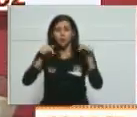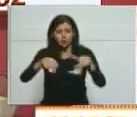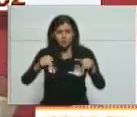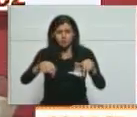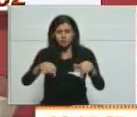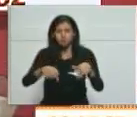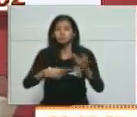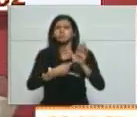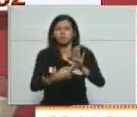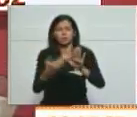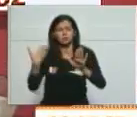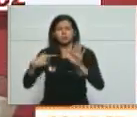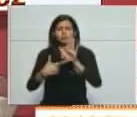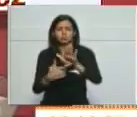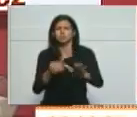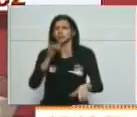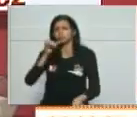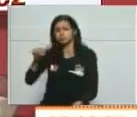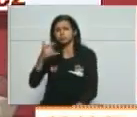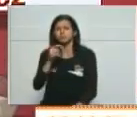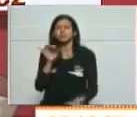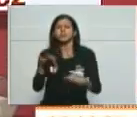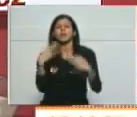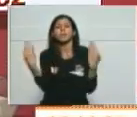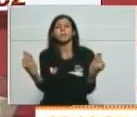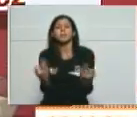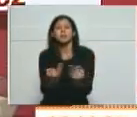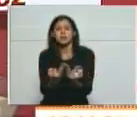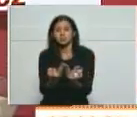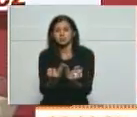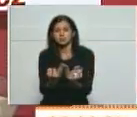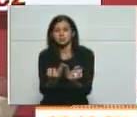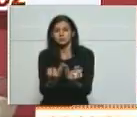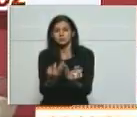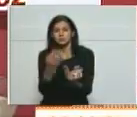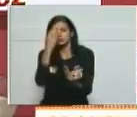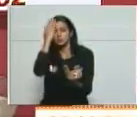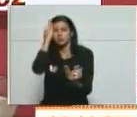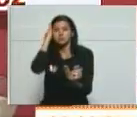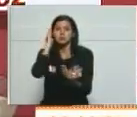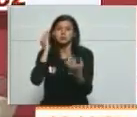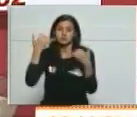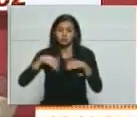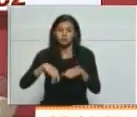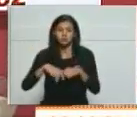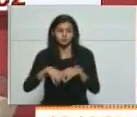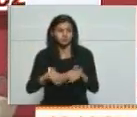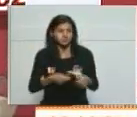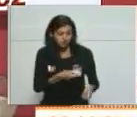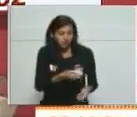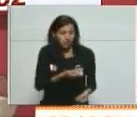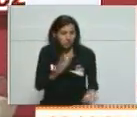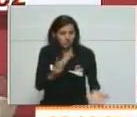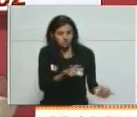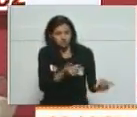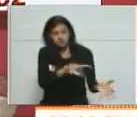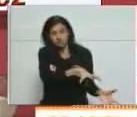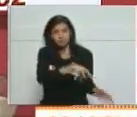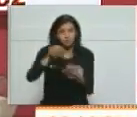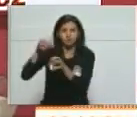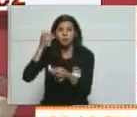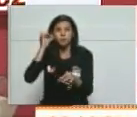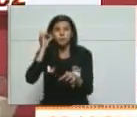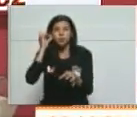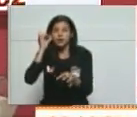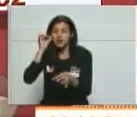yo presenté la denuncia de una familia que a su hijo lo utilizaron para fabricar bombas Molotov, que se lo llevó una señora del